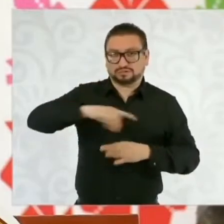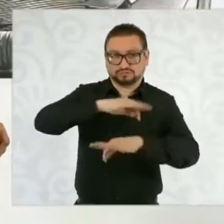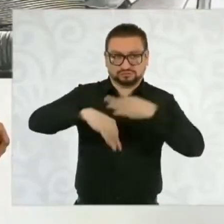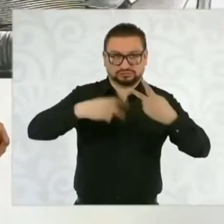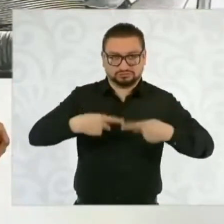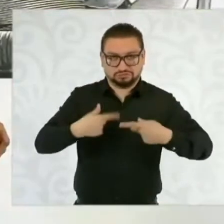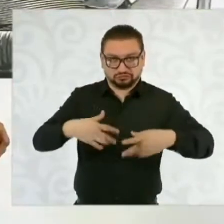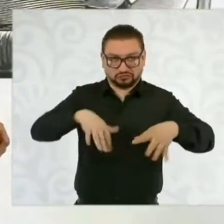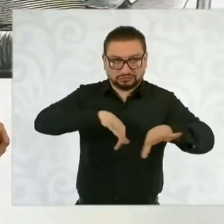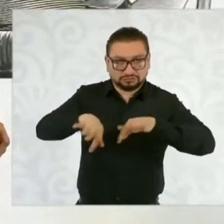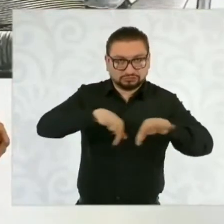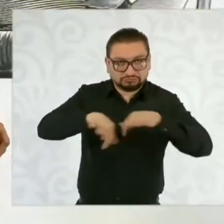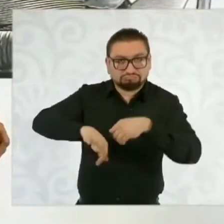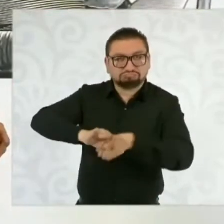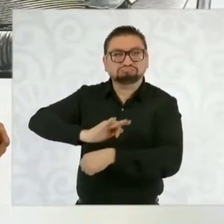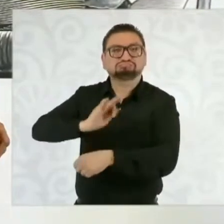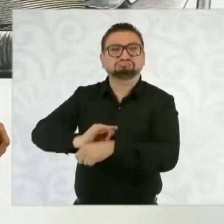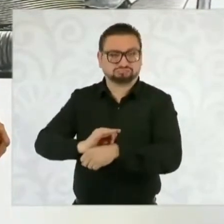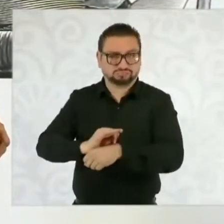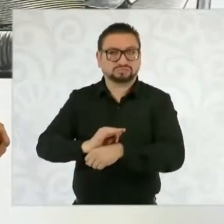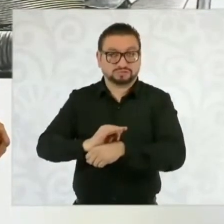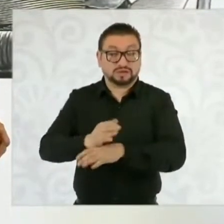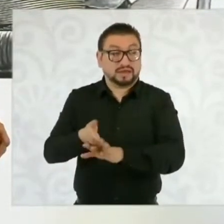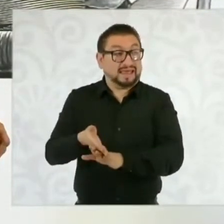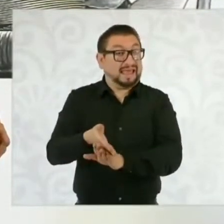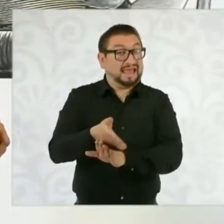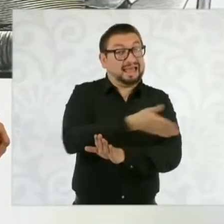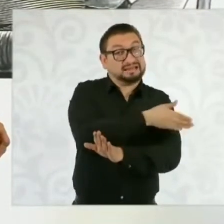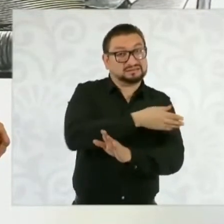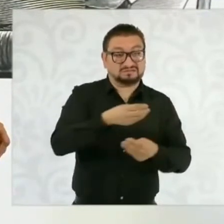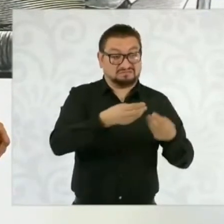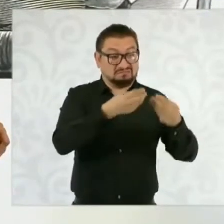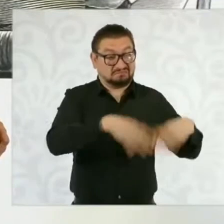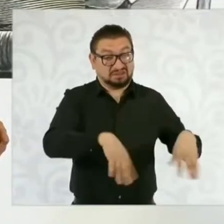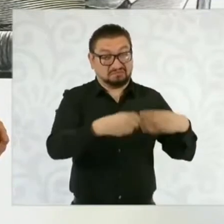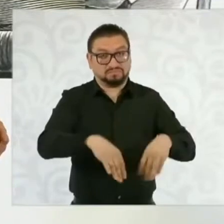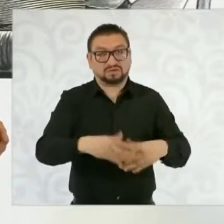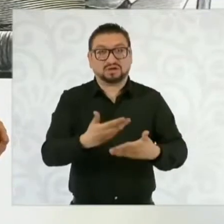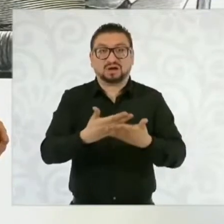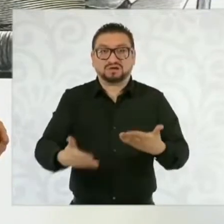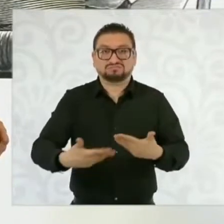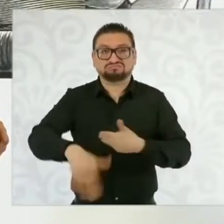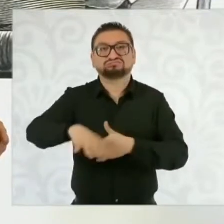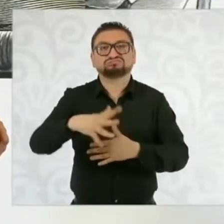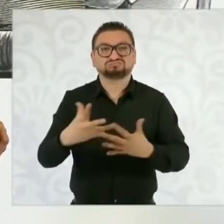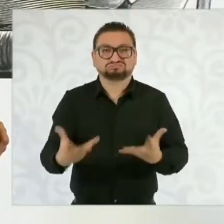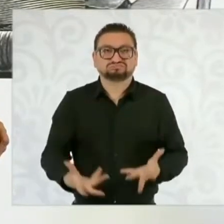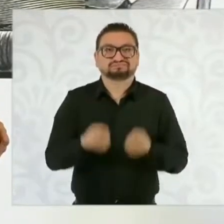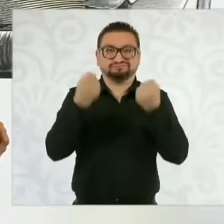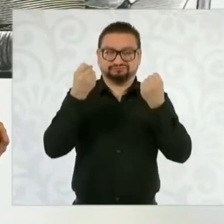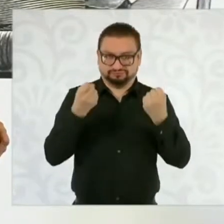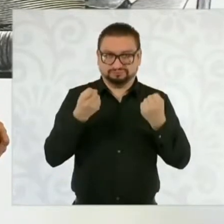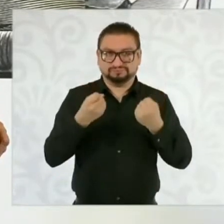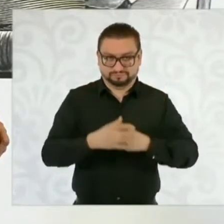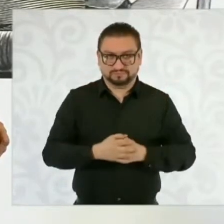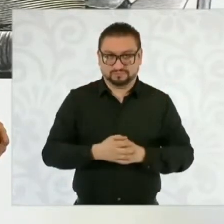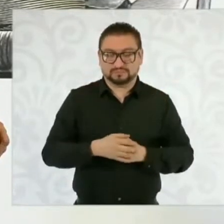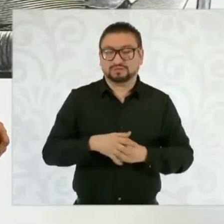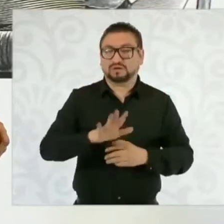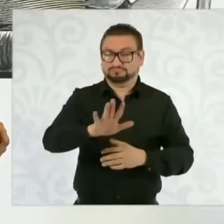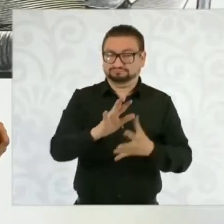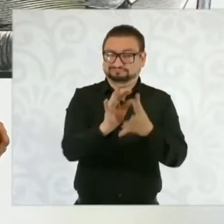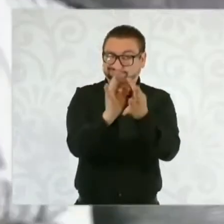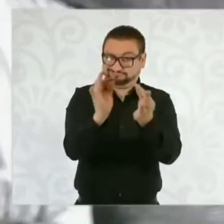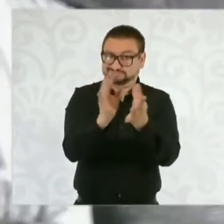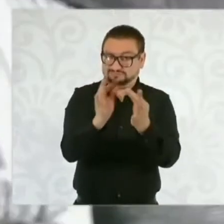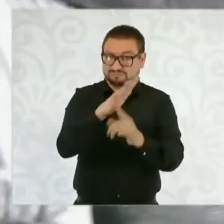trabajadores y recuperar todo aquello que perdimos durante mucho tiempo. Voy a contextualizar un